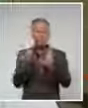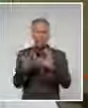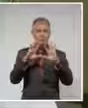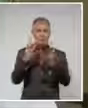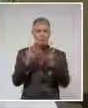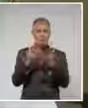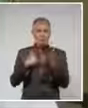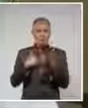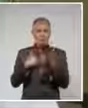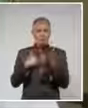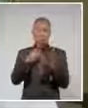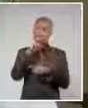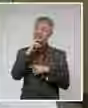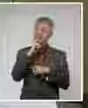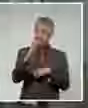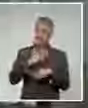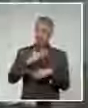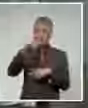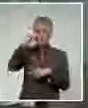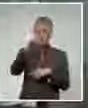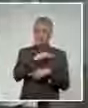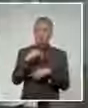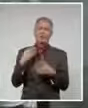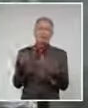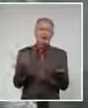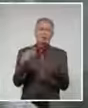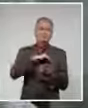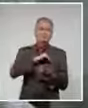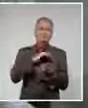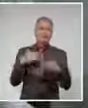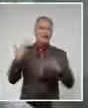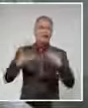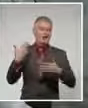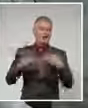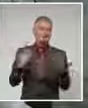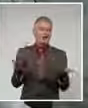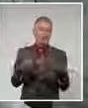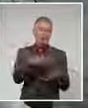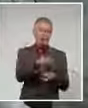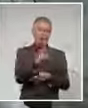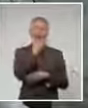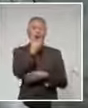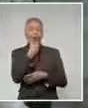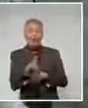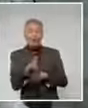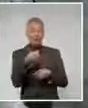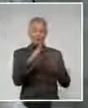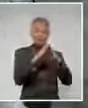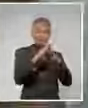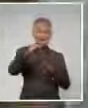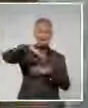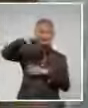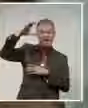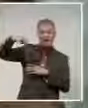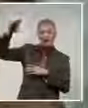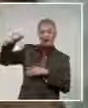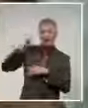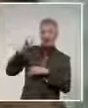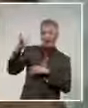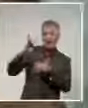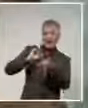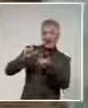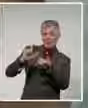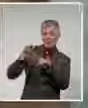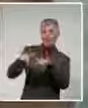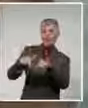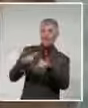como neurocirujano, y por supuesto también una alegría. Para un joven habitante de una comunidad de la Sierra Maestra, haber sido beneficiado con este